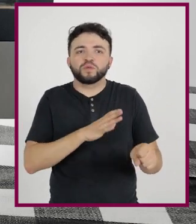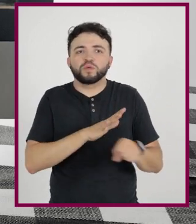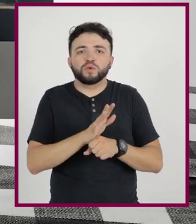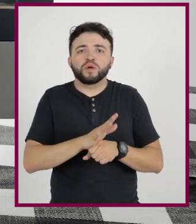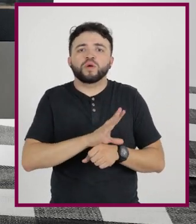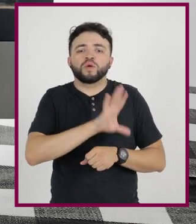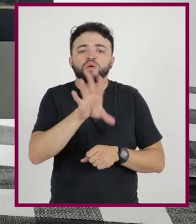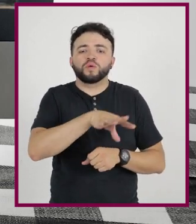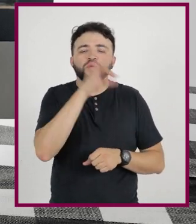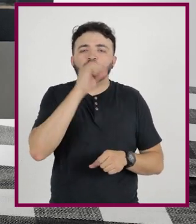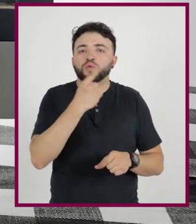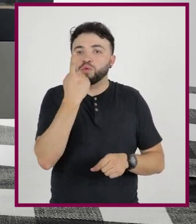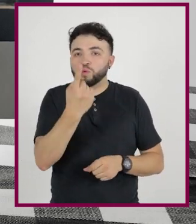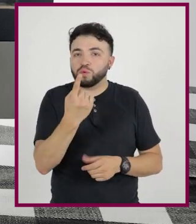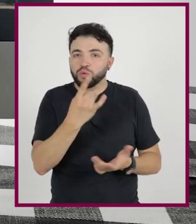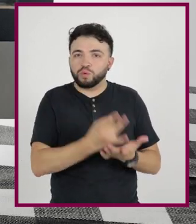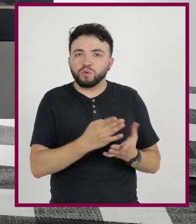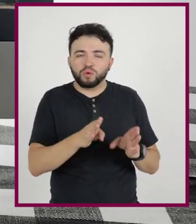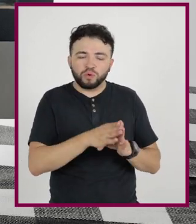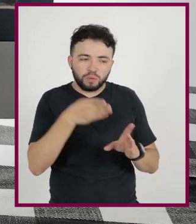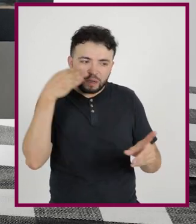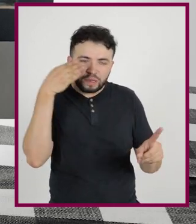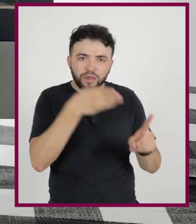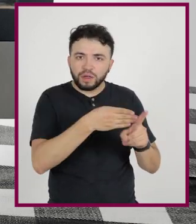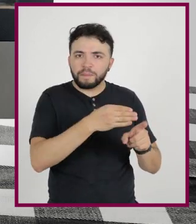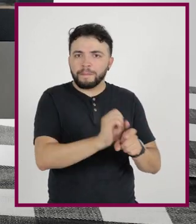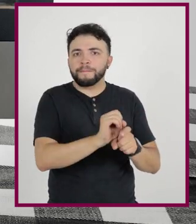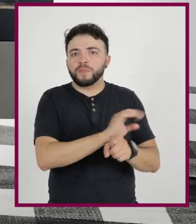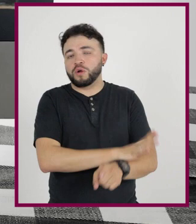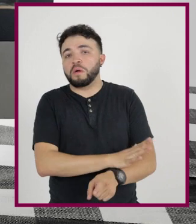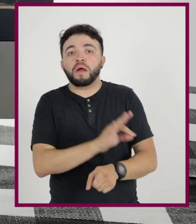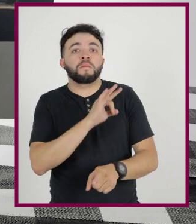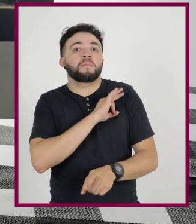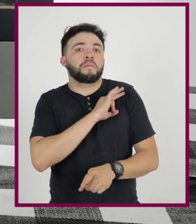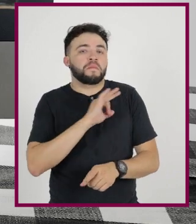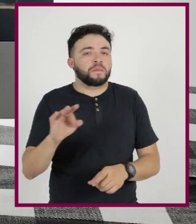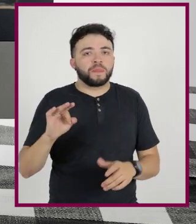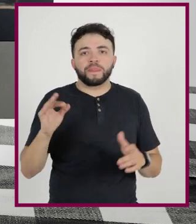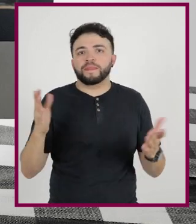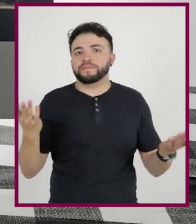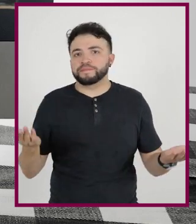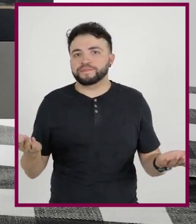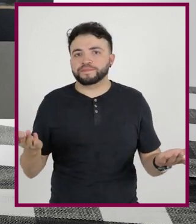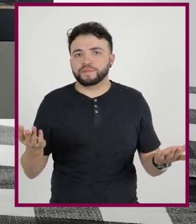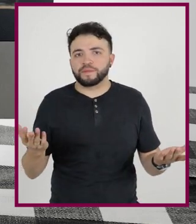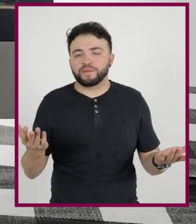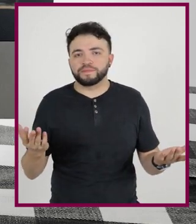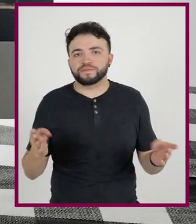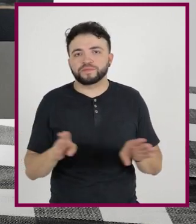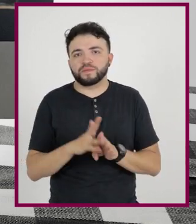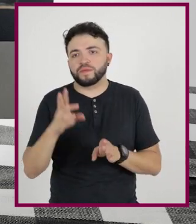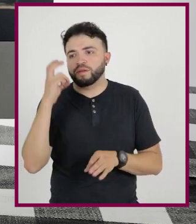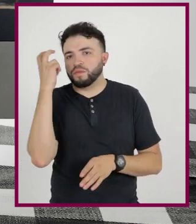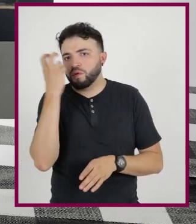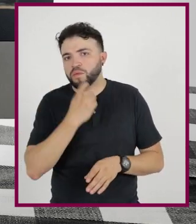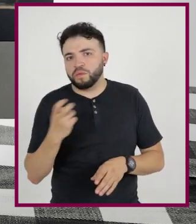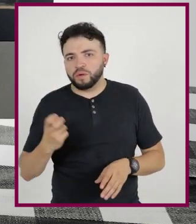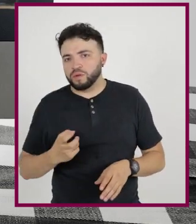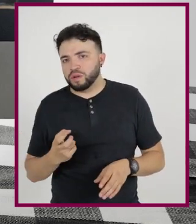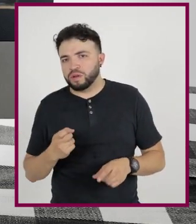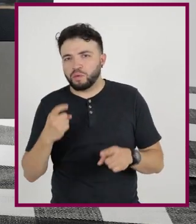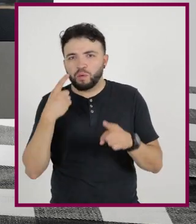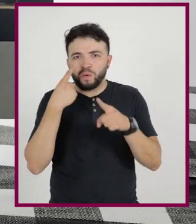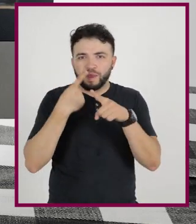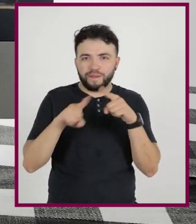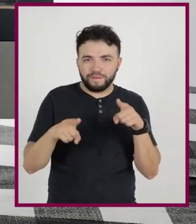que, como se busca una intención o tiene una intención poética, puede hacer uso de un lenguaje o